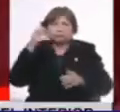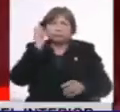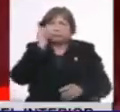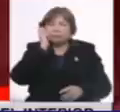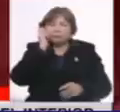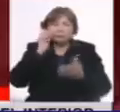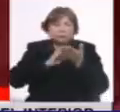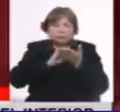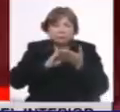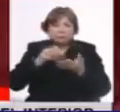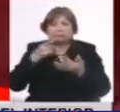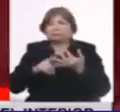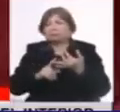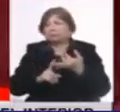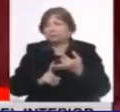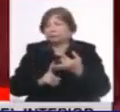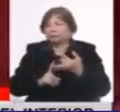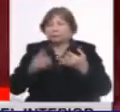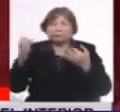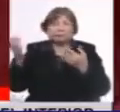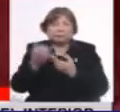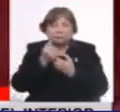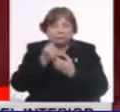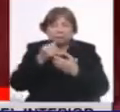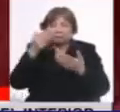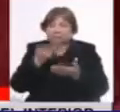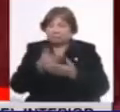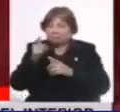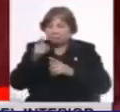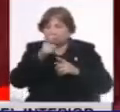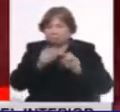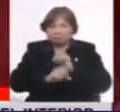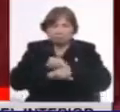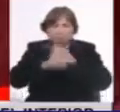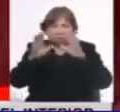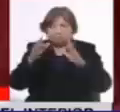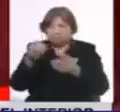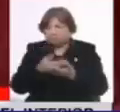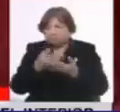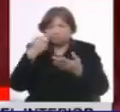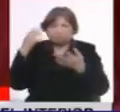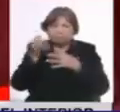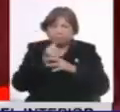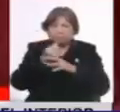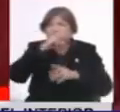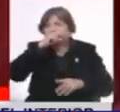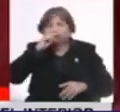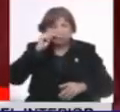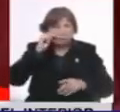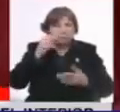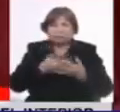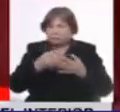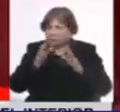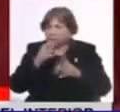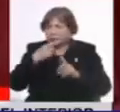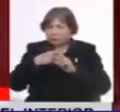celulares, se han incautado armas de fuego, se ha incautado droga, y eso